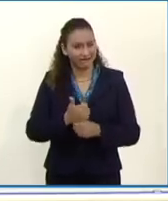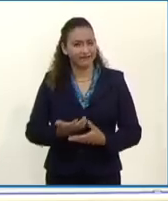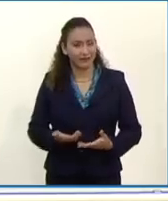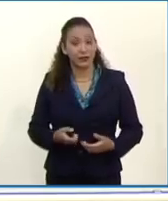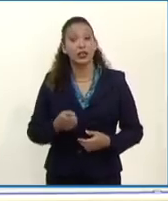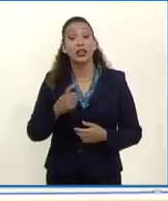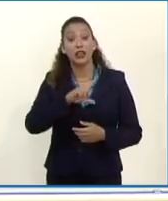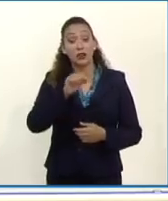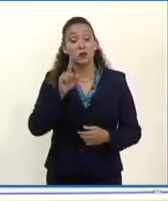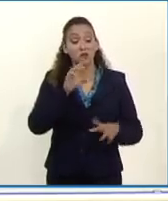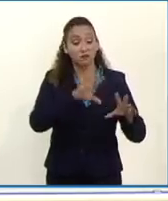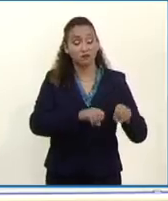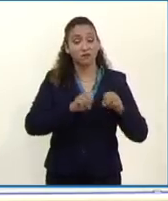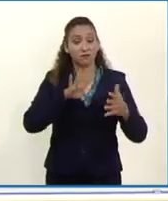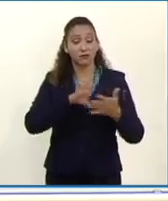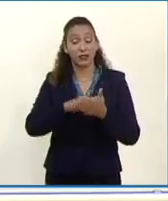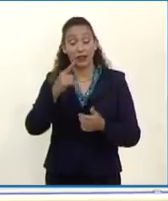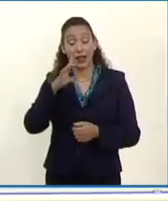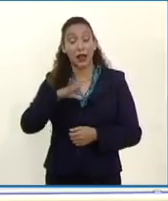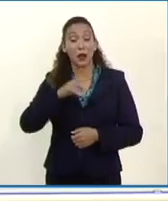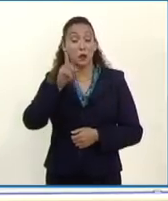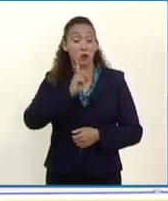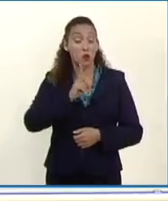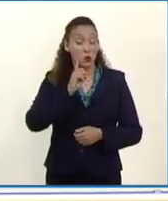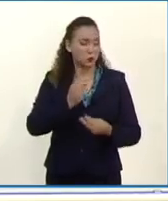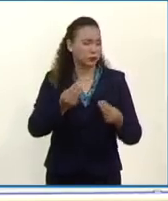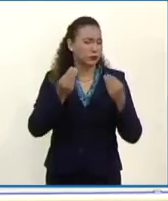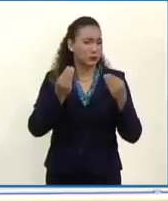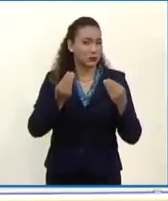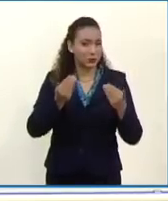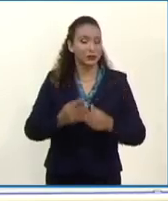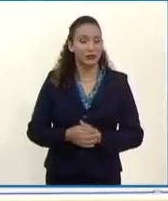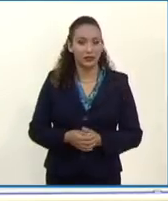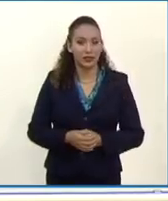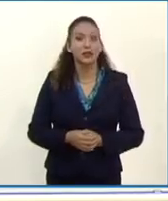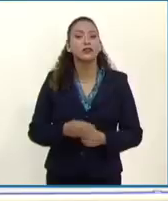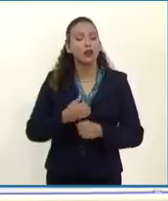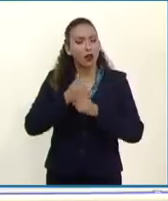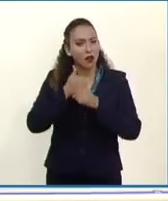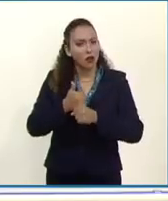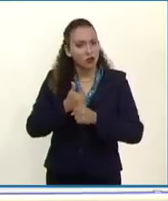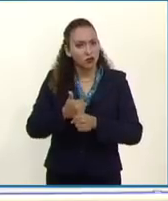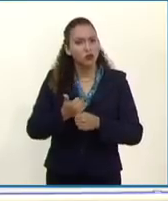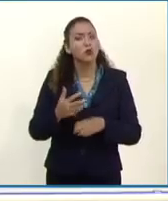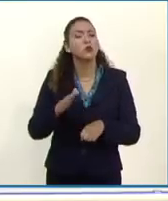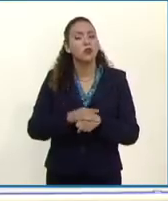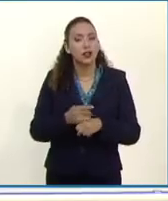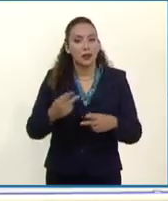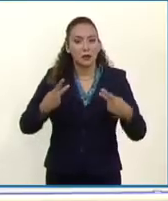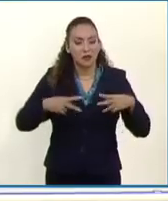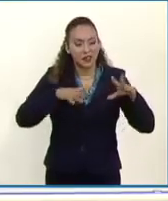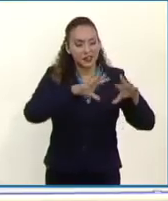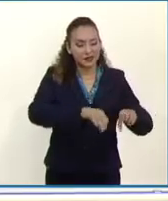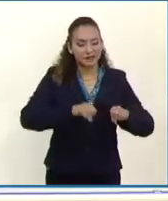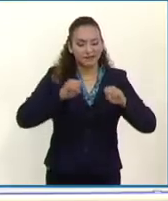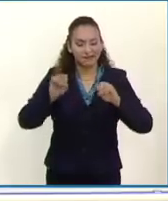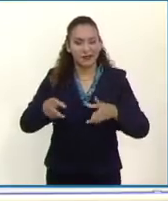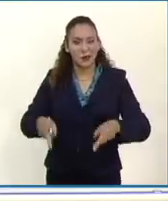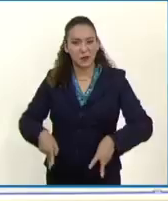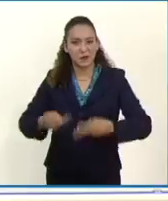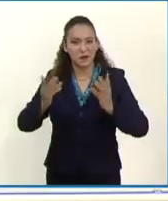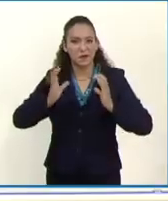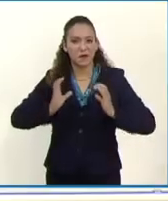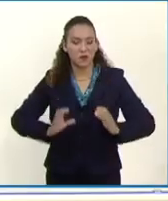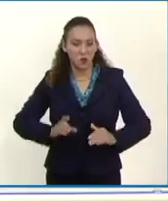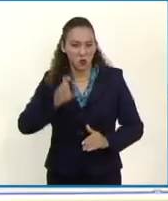penal. Hay muchas, sobre todo mujeres, hay muchas mujeres víctimas de trata que posteriormente